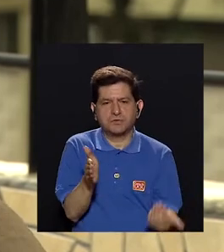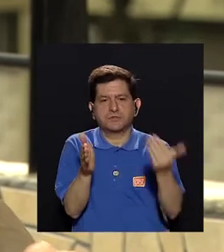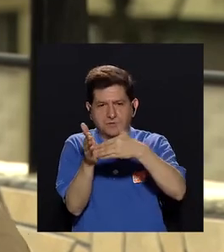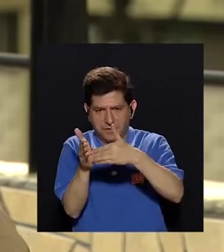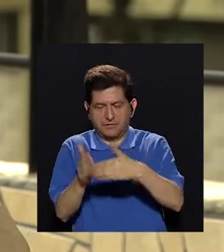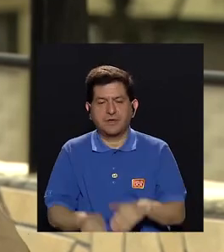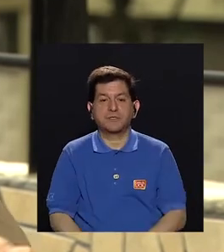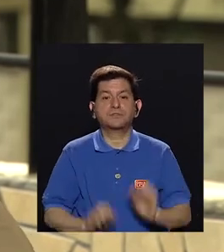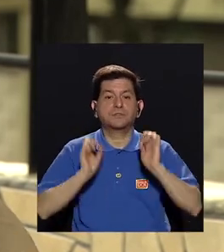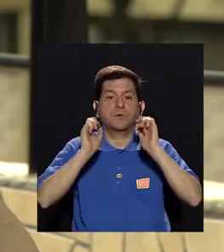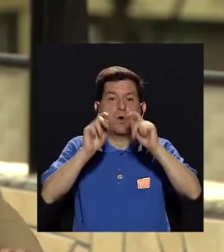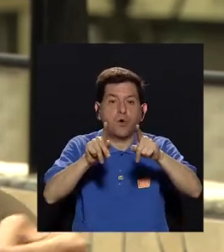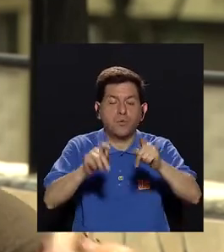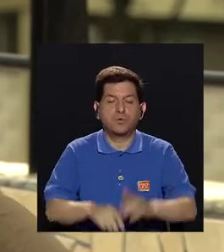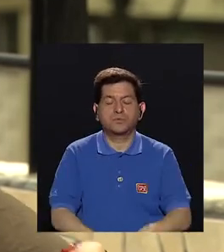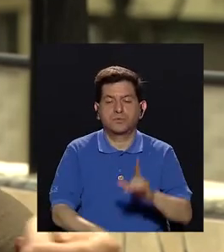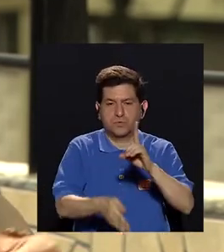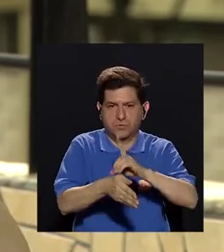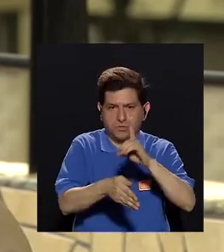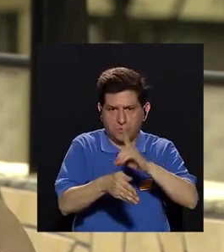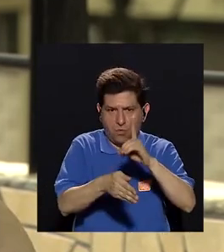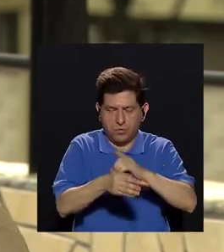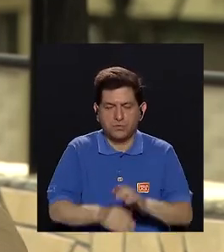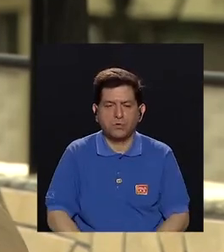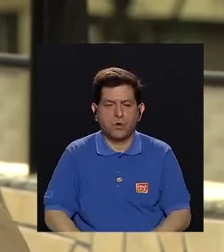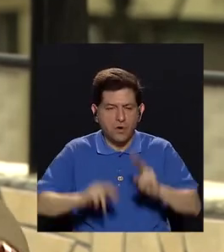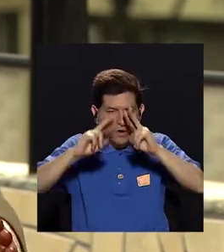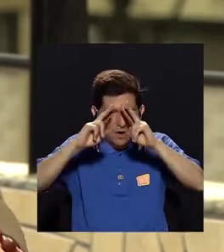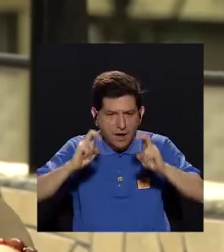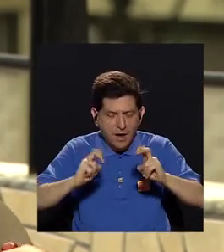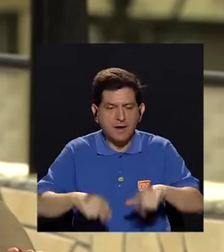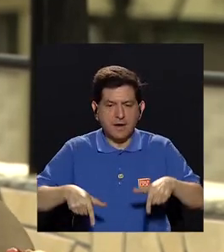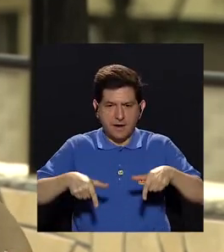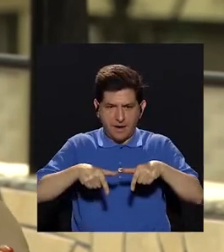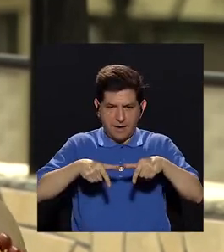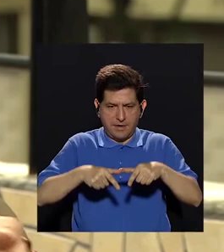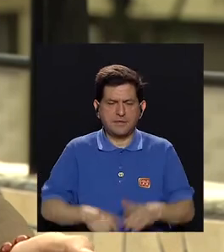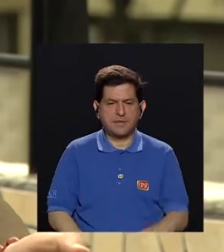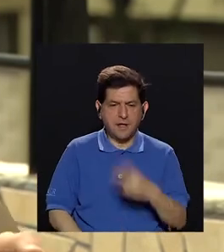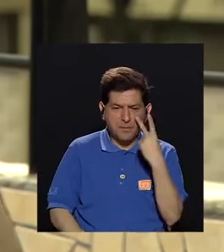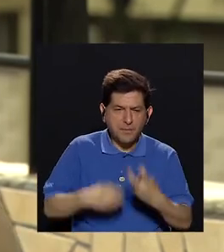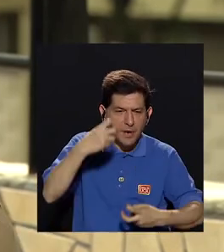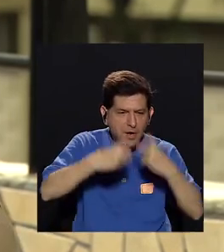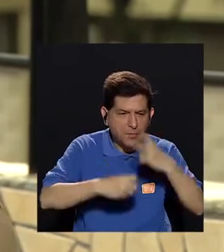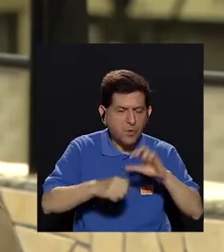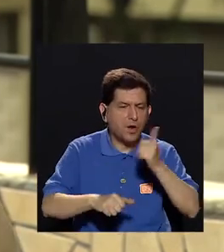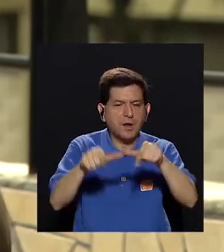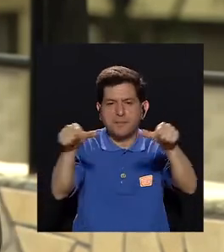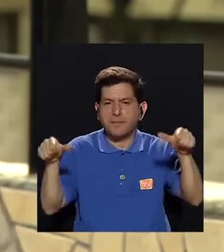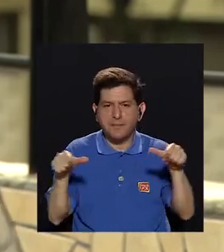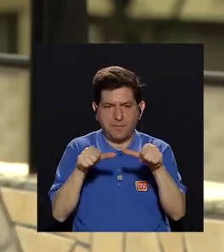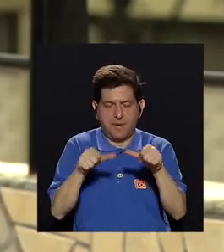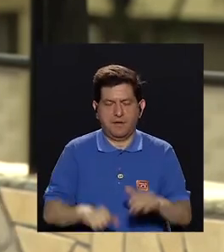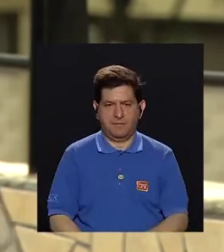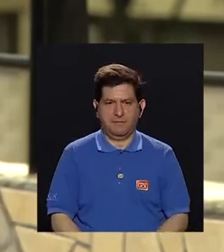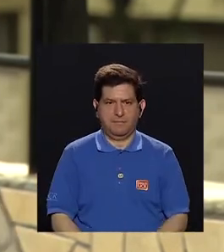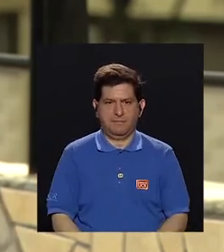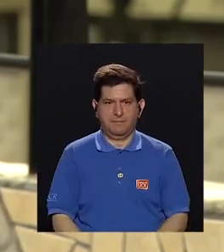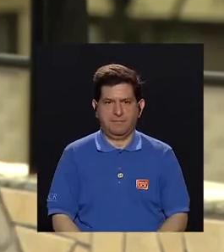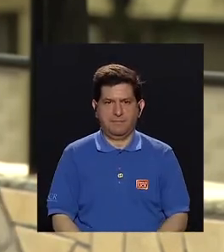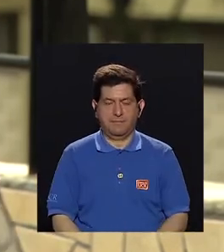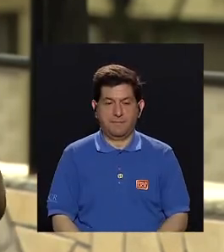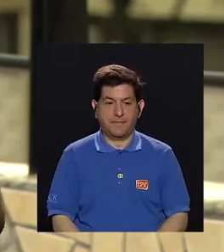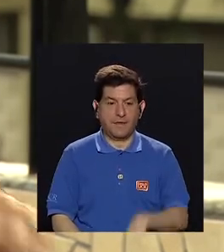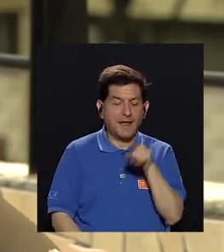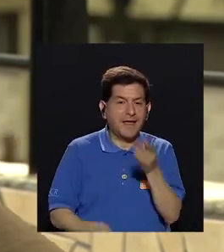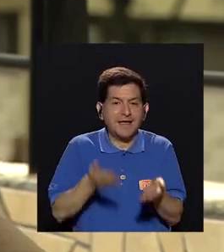2 años y aparte de eso es una oportunidad para el médico o la médica de hacer una exploración vaginal e identificar cualquier problema que haya en otras áreas.